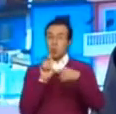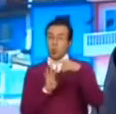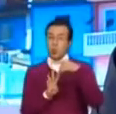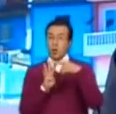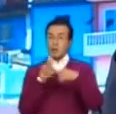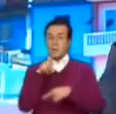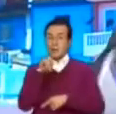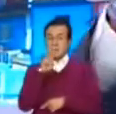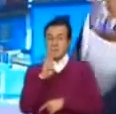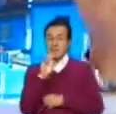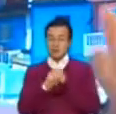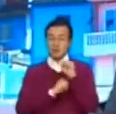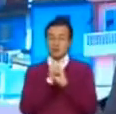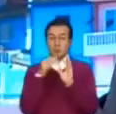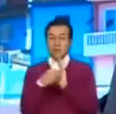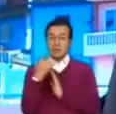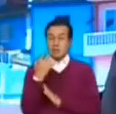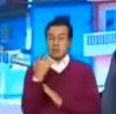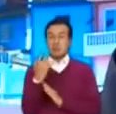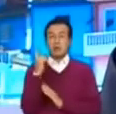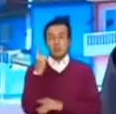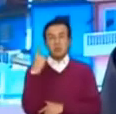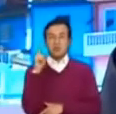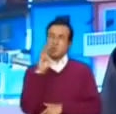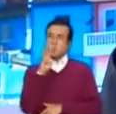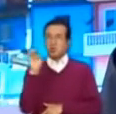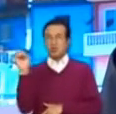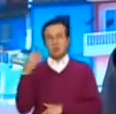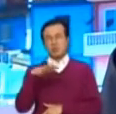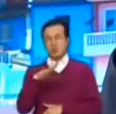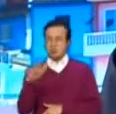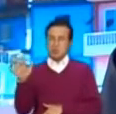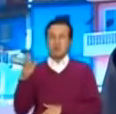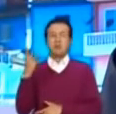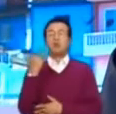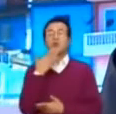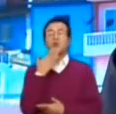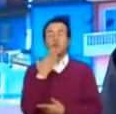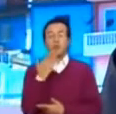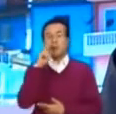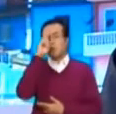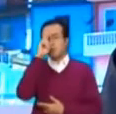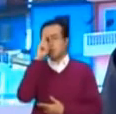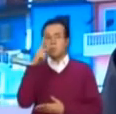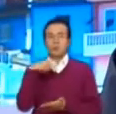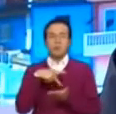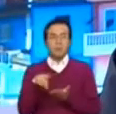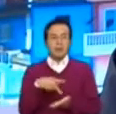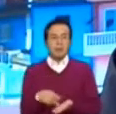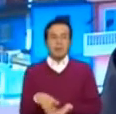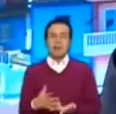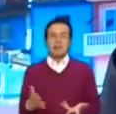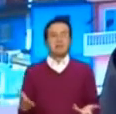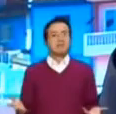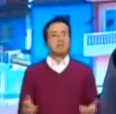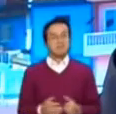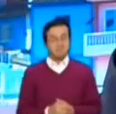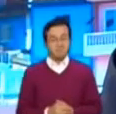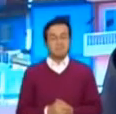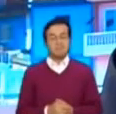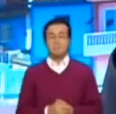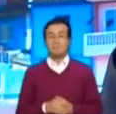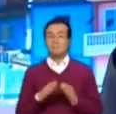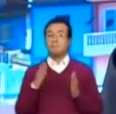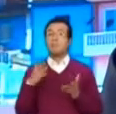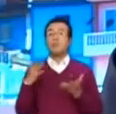año 2015. De esa magnitud estamos hablando relacionados con los mecanismos de evasión y elusión fiscal, en este caso